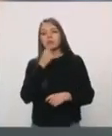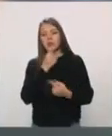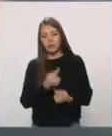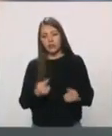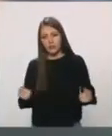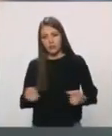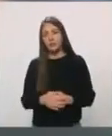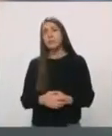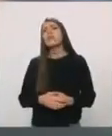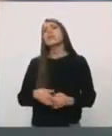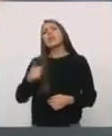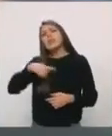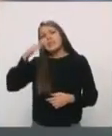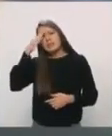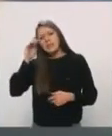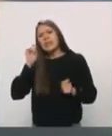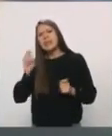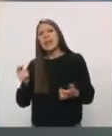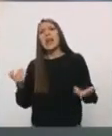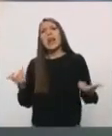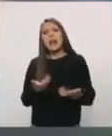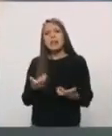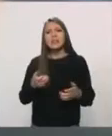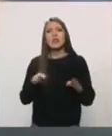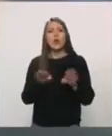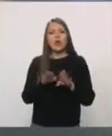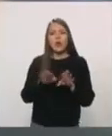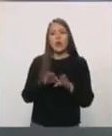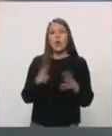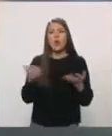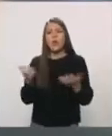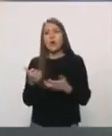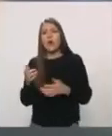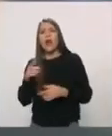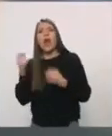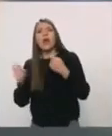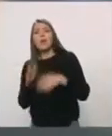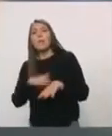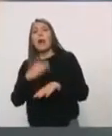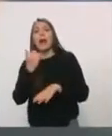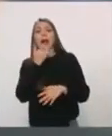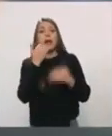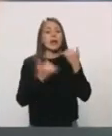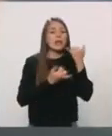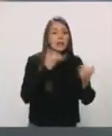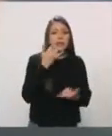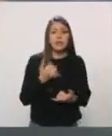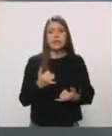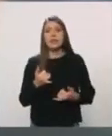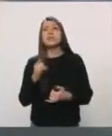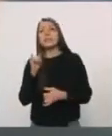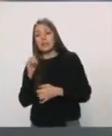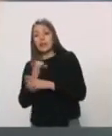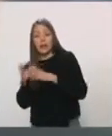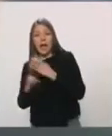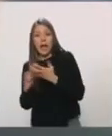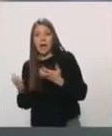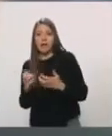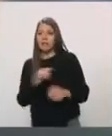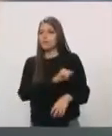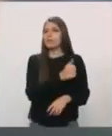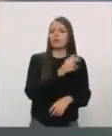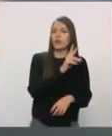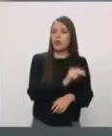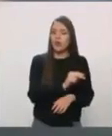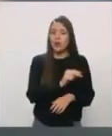qué hacer, cómo actuar, cuáles son los errores pues más frecuentes, lo que no debemos y lo que sí debemos de hacer ante